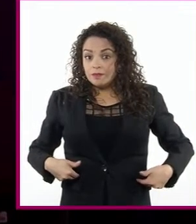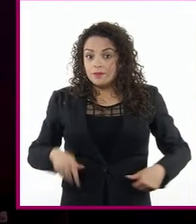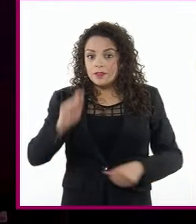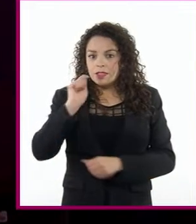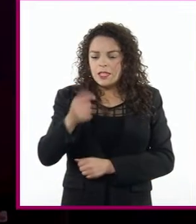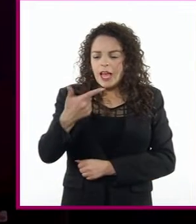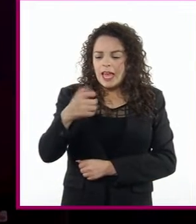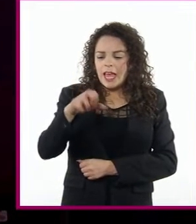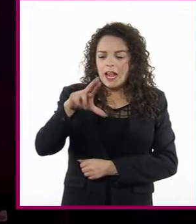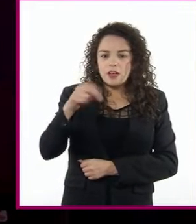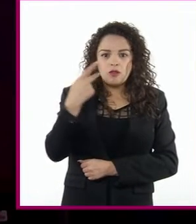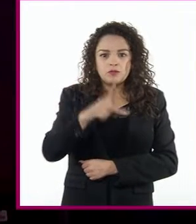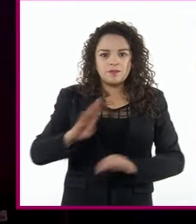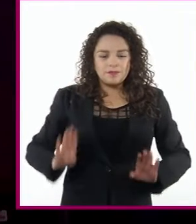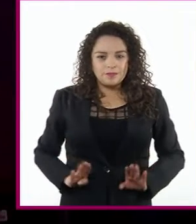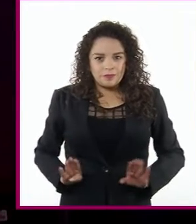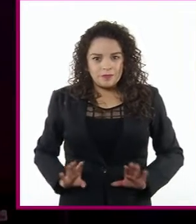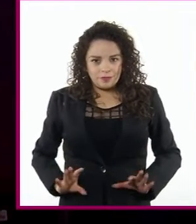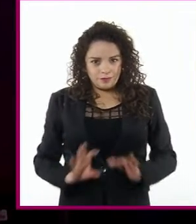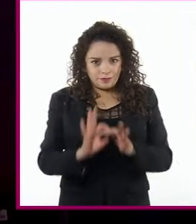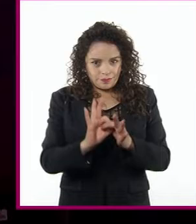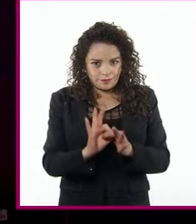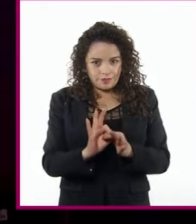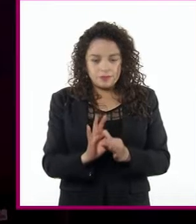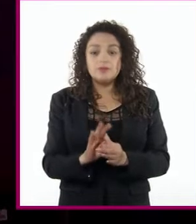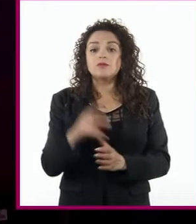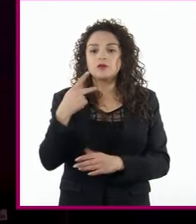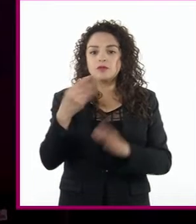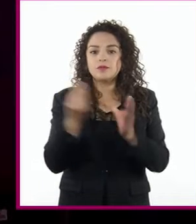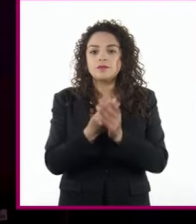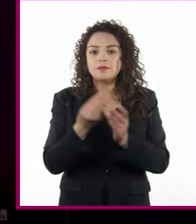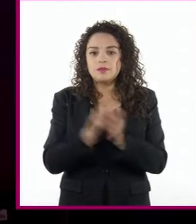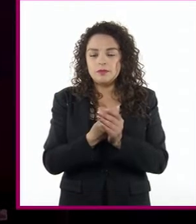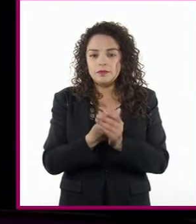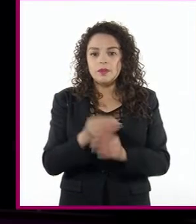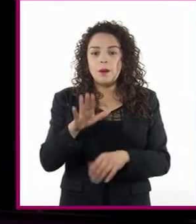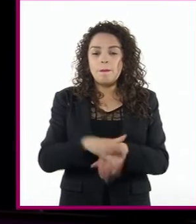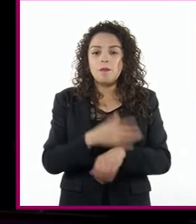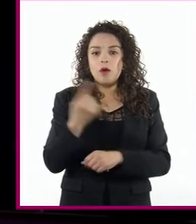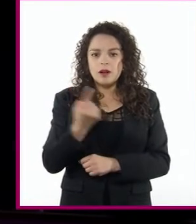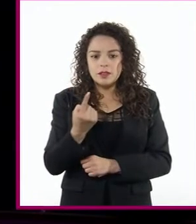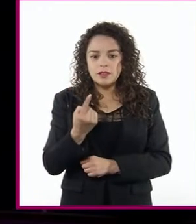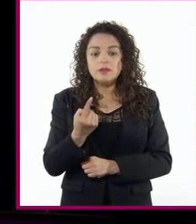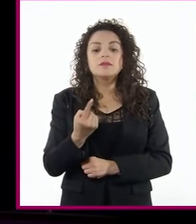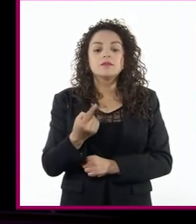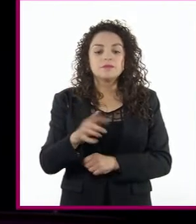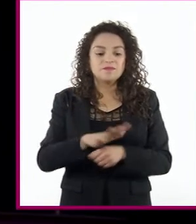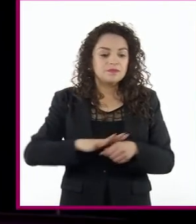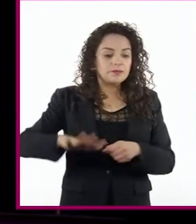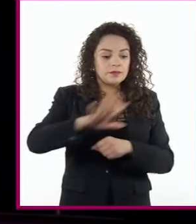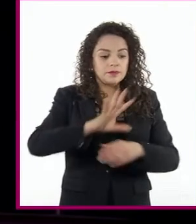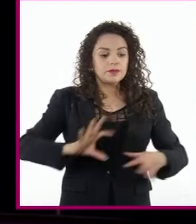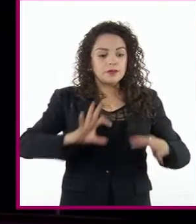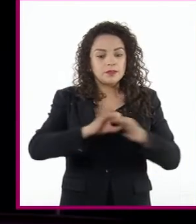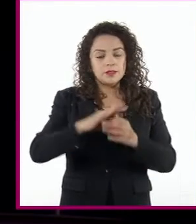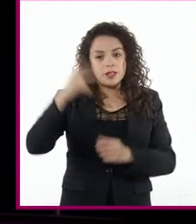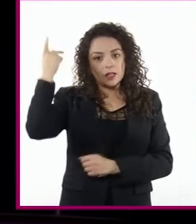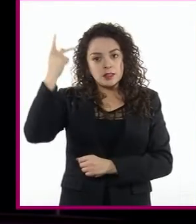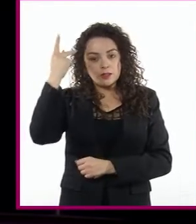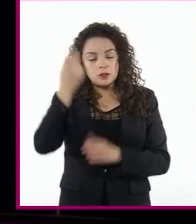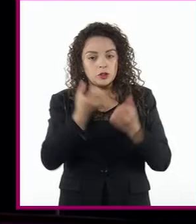al que pertenecen, tienen características determinadas por los ambientes psicológicos